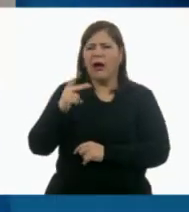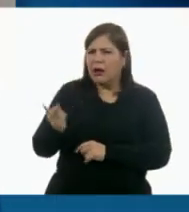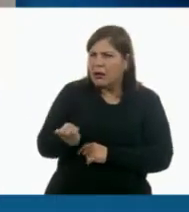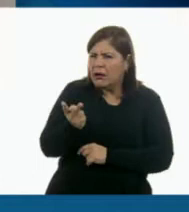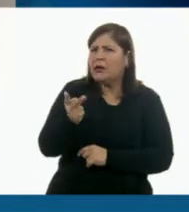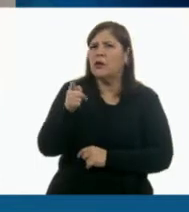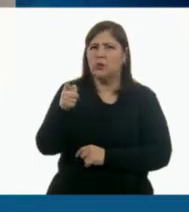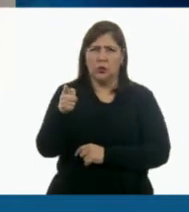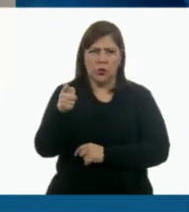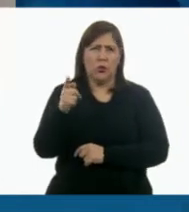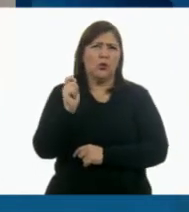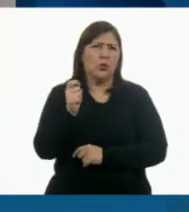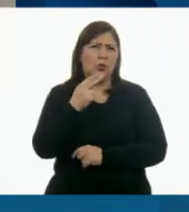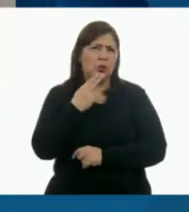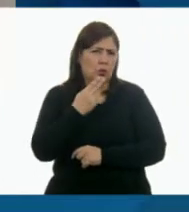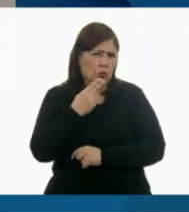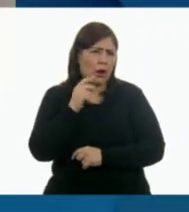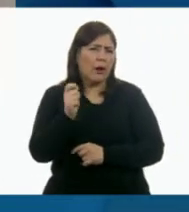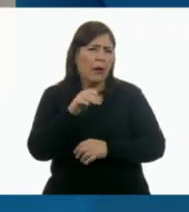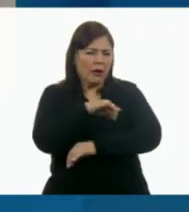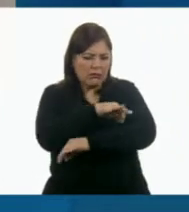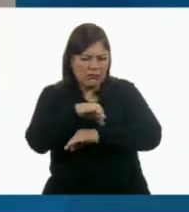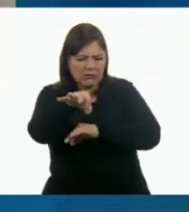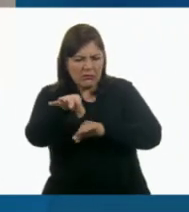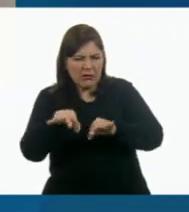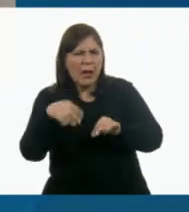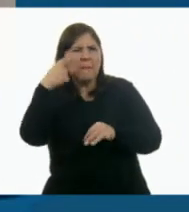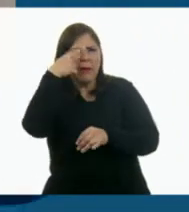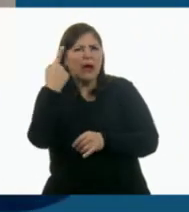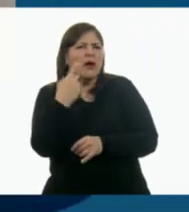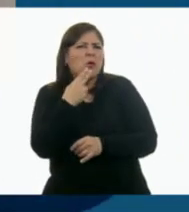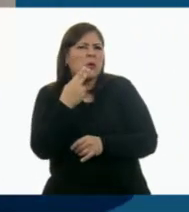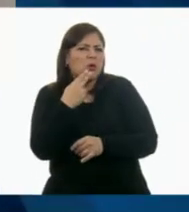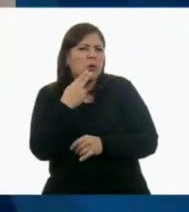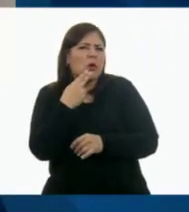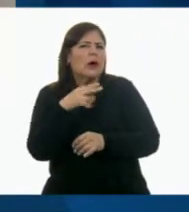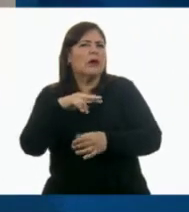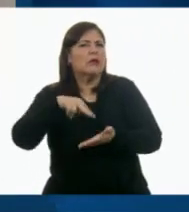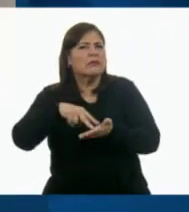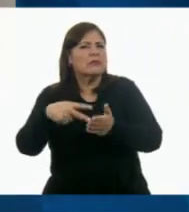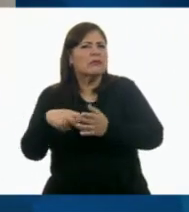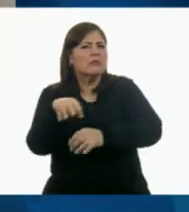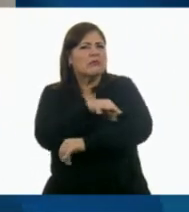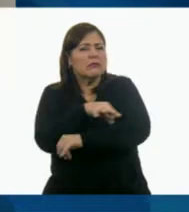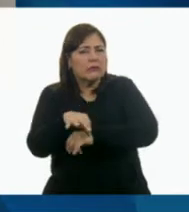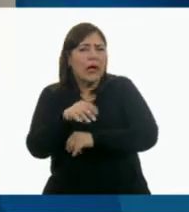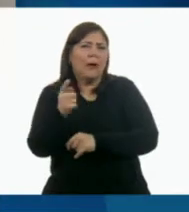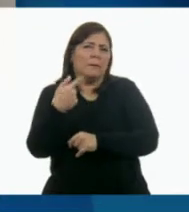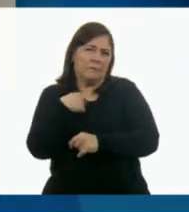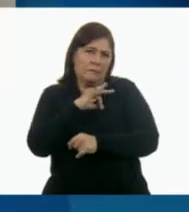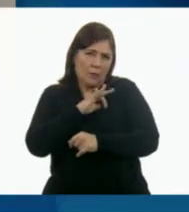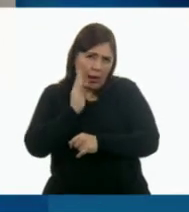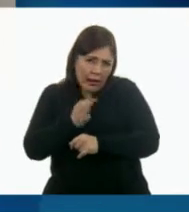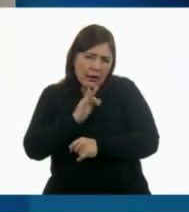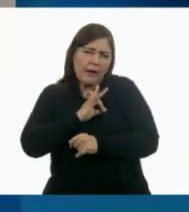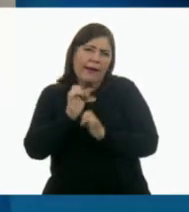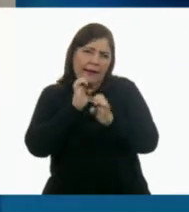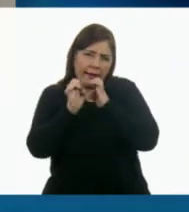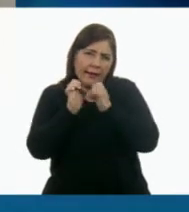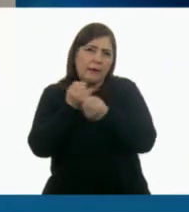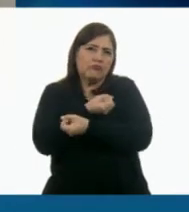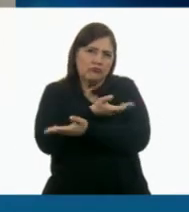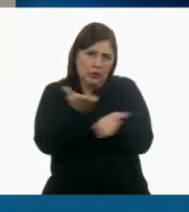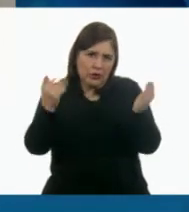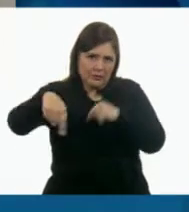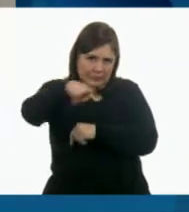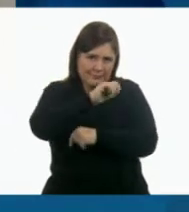de líneas y para qué se usan en la arquitectura. Le pedí que aceptara grabar una entrevista para compartirla con todos